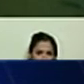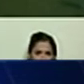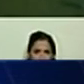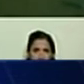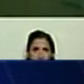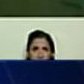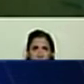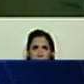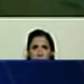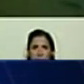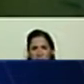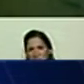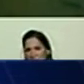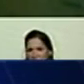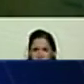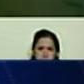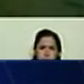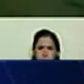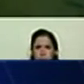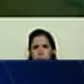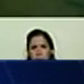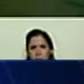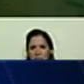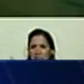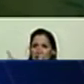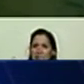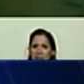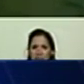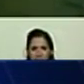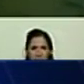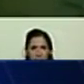van a tomar los designios, van a decidir